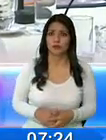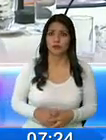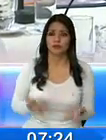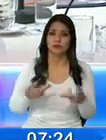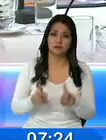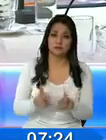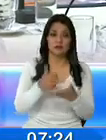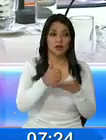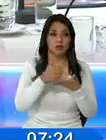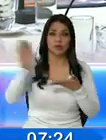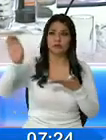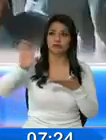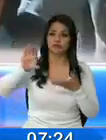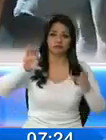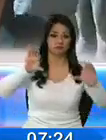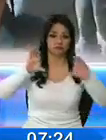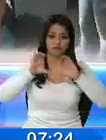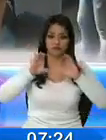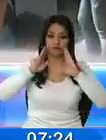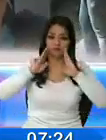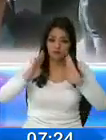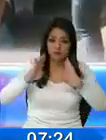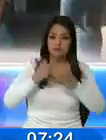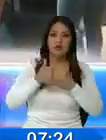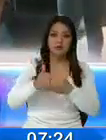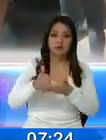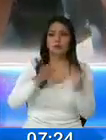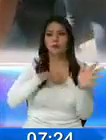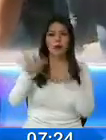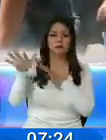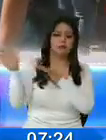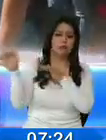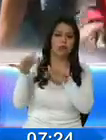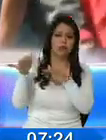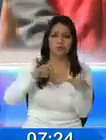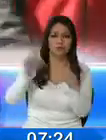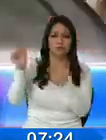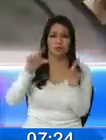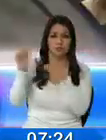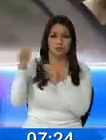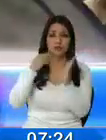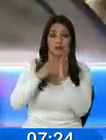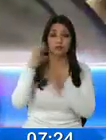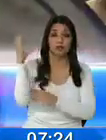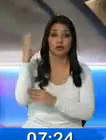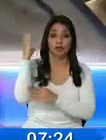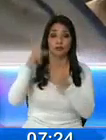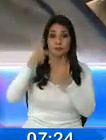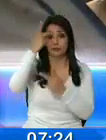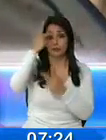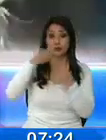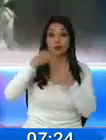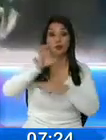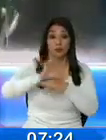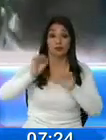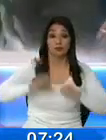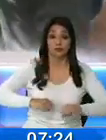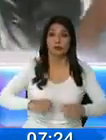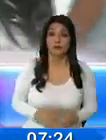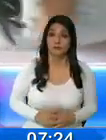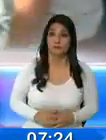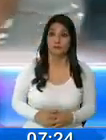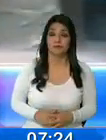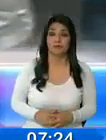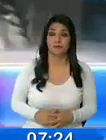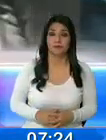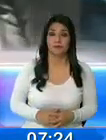fuentes de financiamiento para aportar con los países que más flujo migratorio reciben, entre ellos Colombia, Perú y Ecuador. Se tiene previsto que la